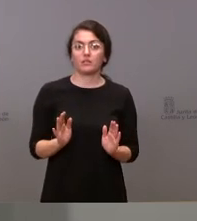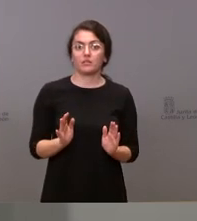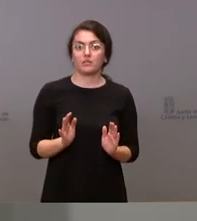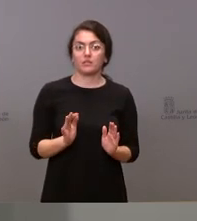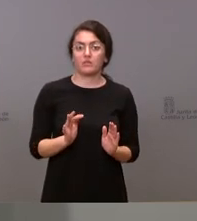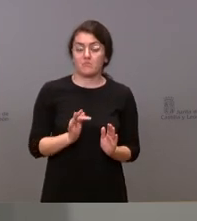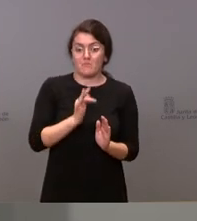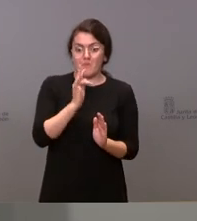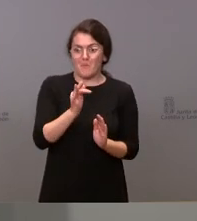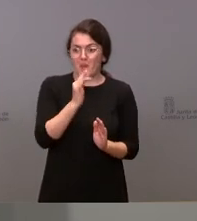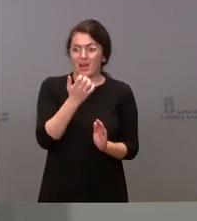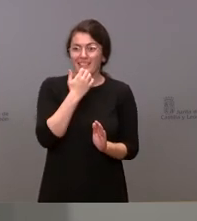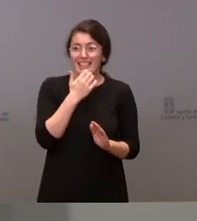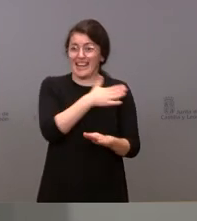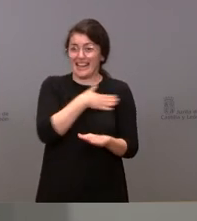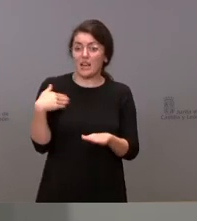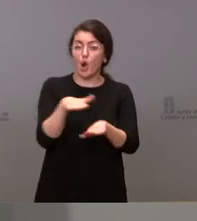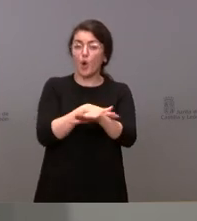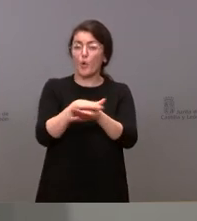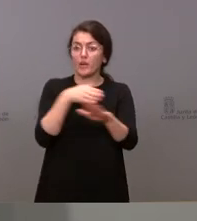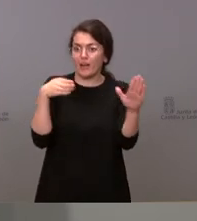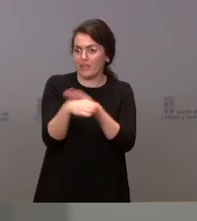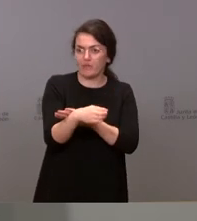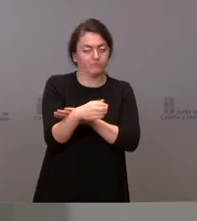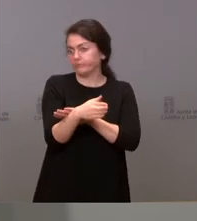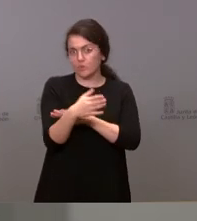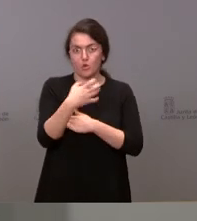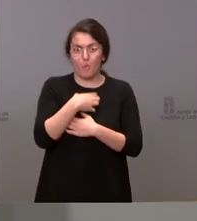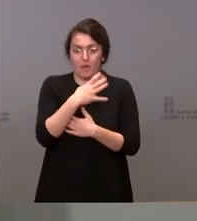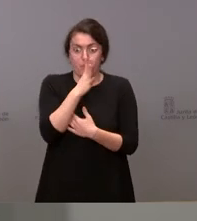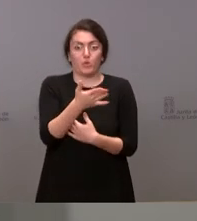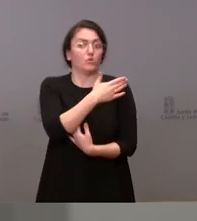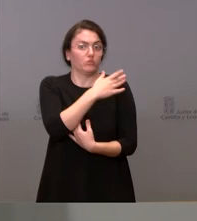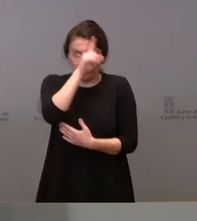al gobierno de la comunidad autónoma, si no sabes esto.